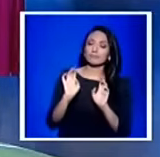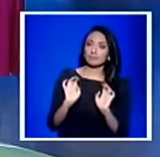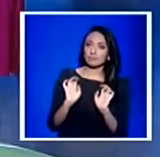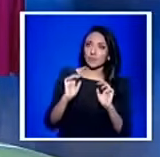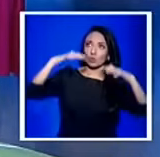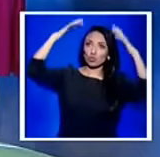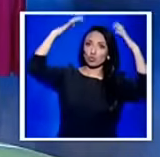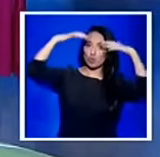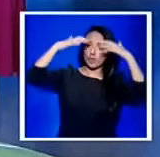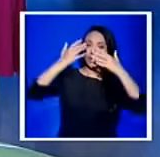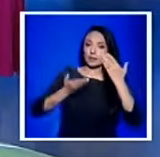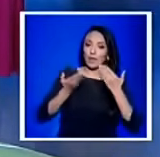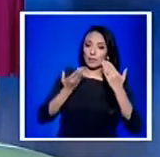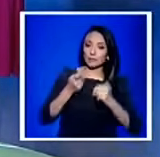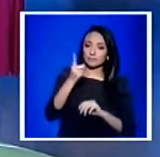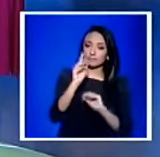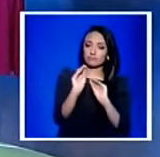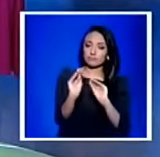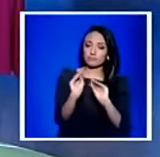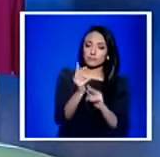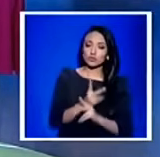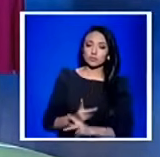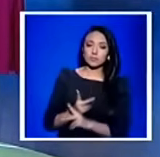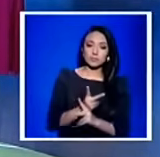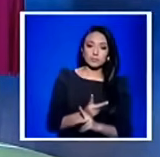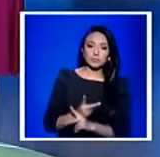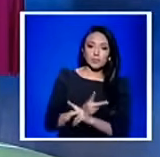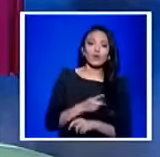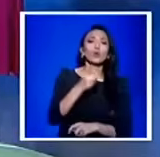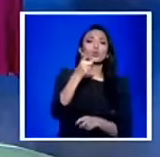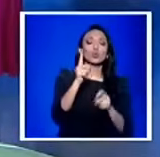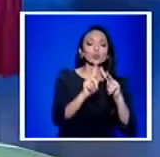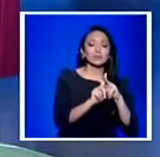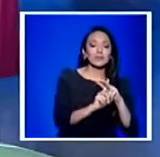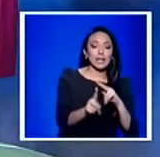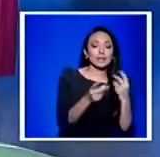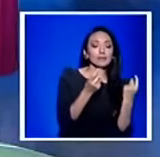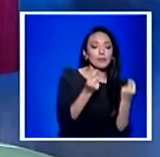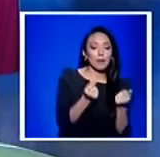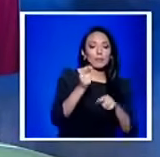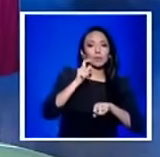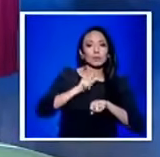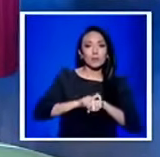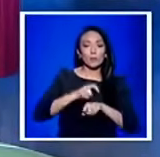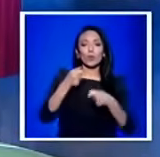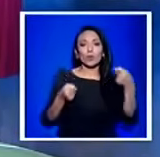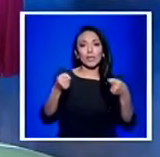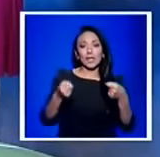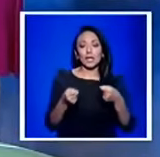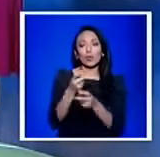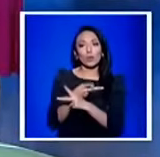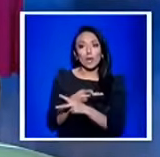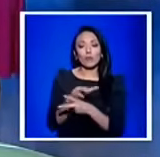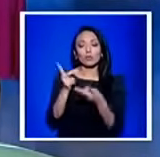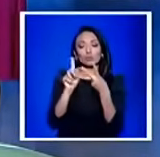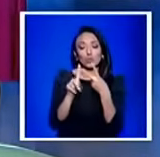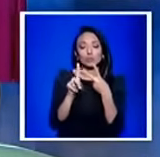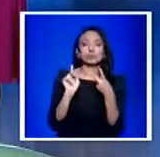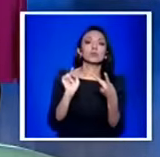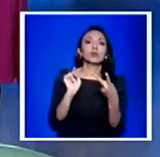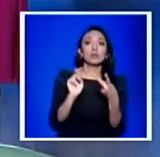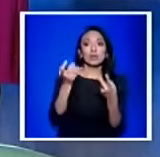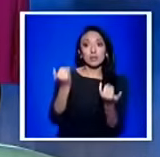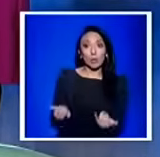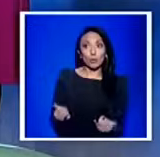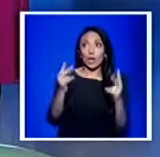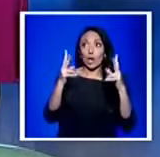que es importante que usted esté precavido, salga a tiempo, conduzca con precaución, que es lo que siempre aquí le recomendamos, Juan Carlos. Sobre todo ahora con estos cortes